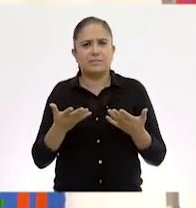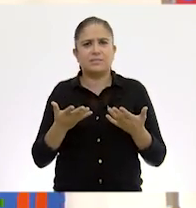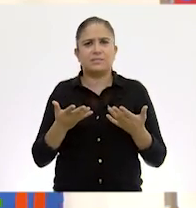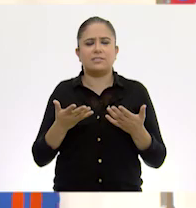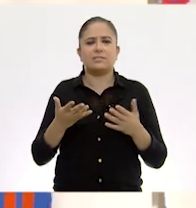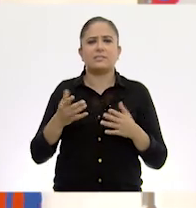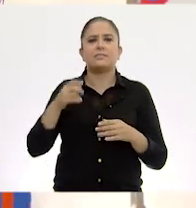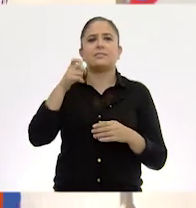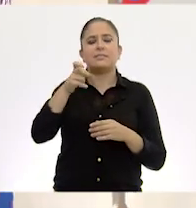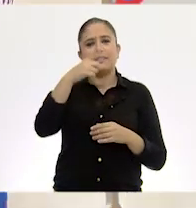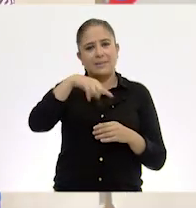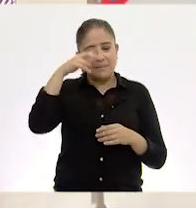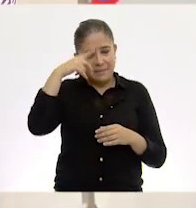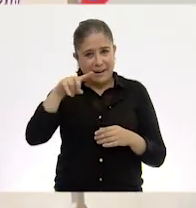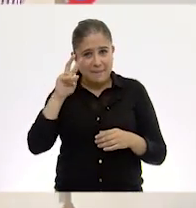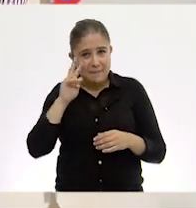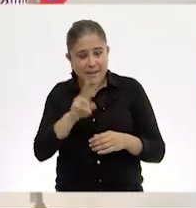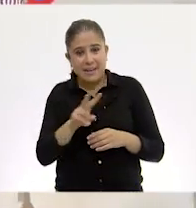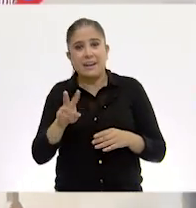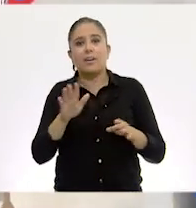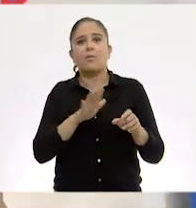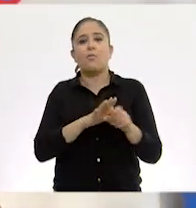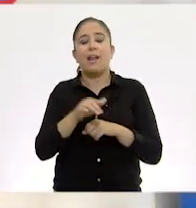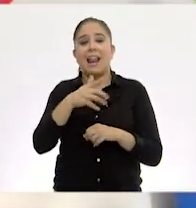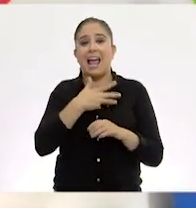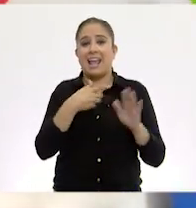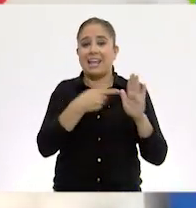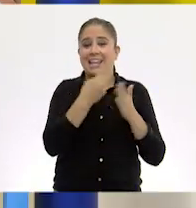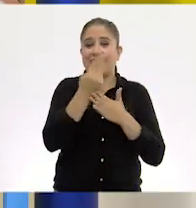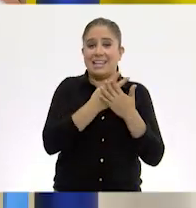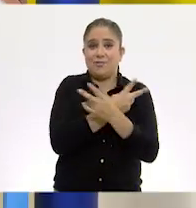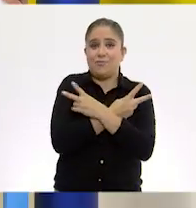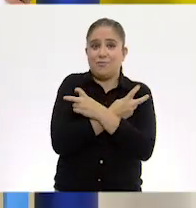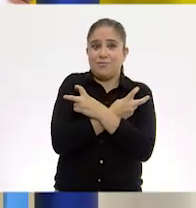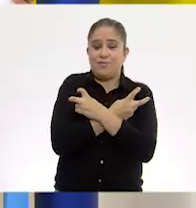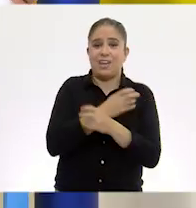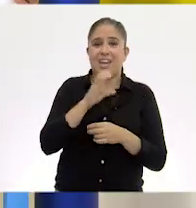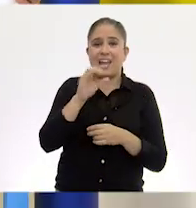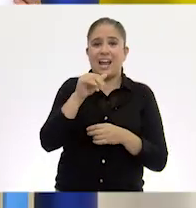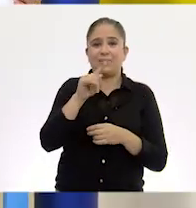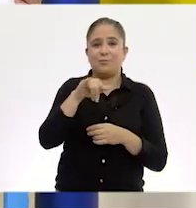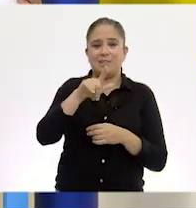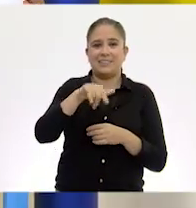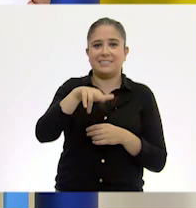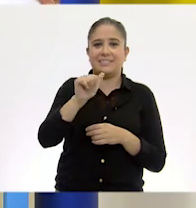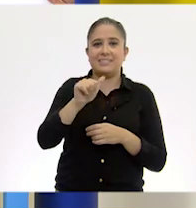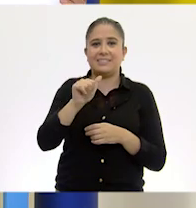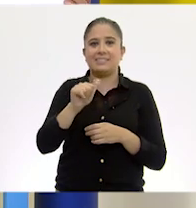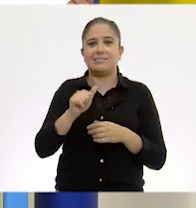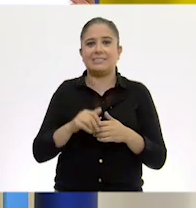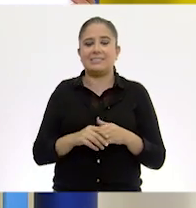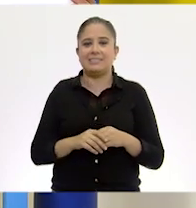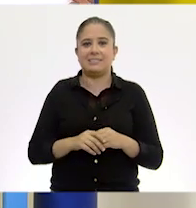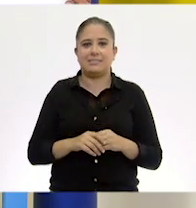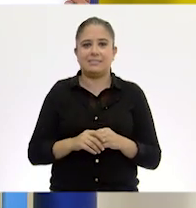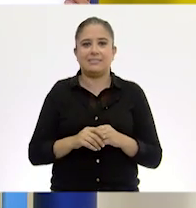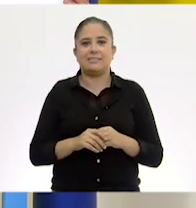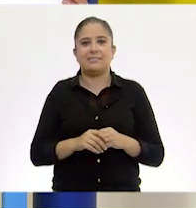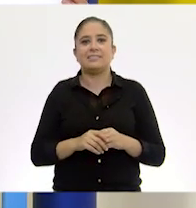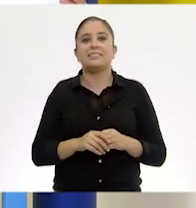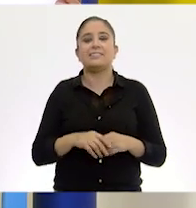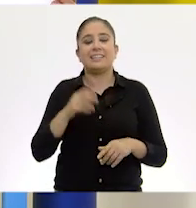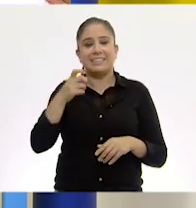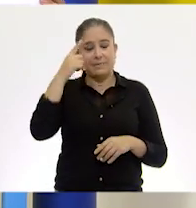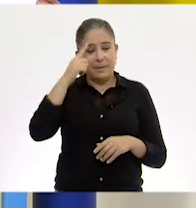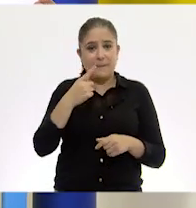¿me puedes decir, ir viendo? Pues aquí hay una cartulina. Exactamente. Tenemos una cartulina. Primero tenemos, ¿y cuál sería el